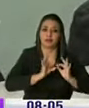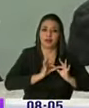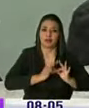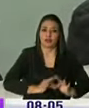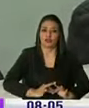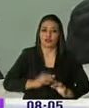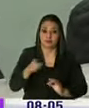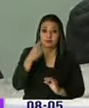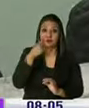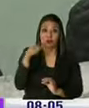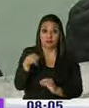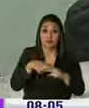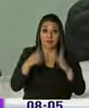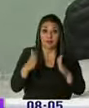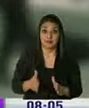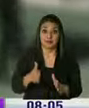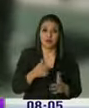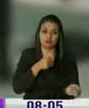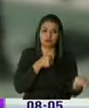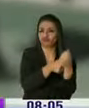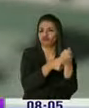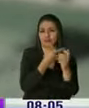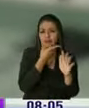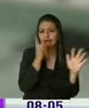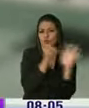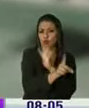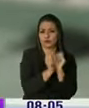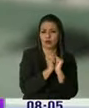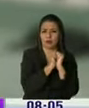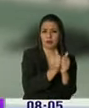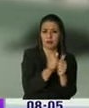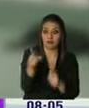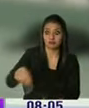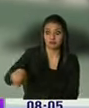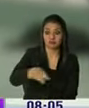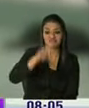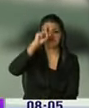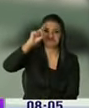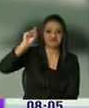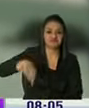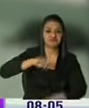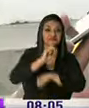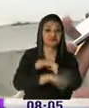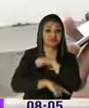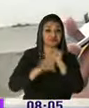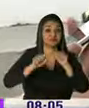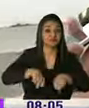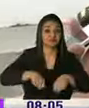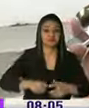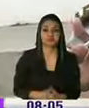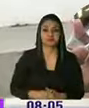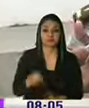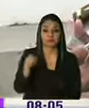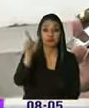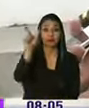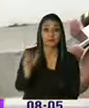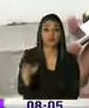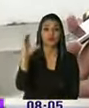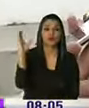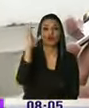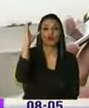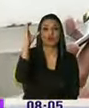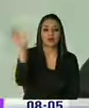al afectado a poner la denuncia. Esperan que los supuestos malos pasajeros paguen por sus actuaciones violentas. Tenemos un colombiano ahí,